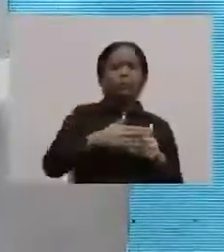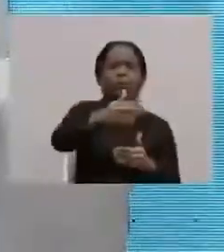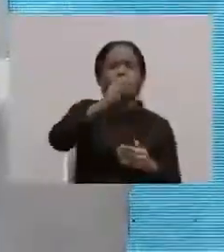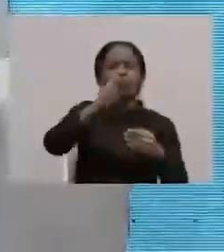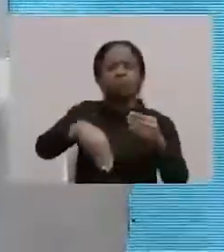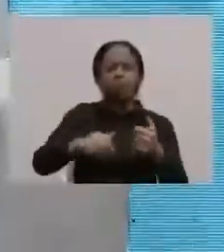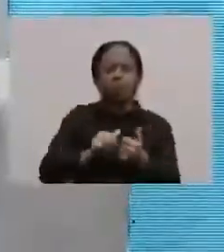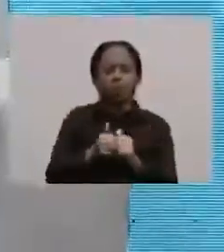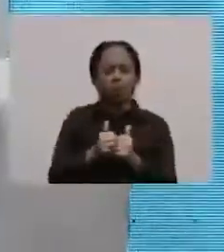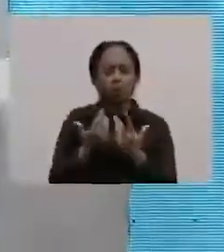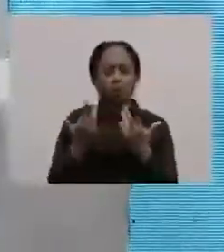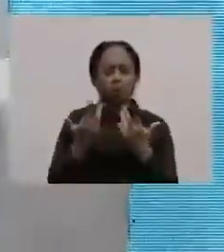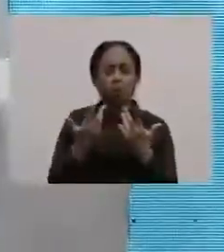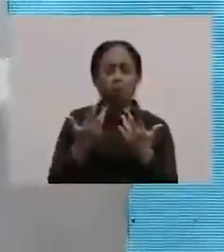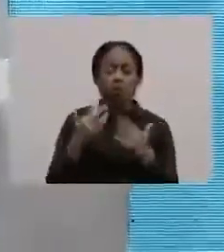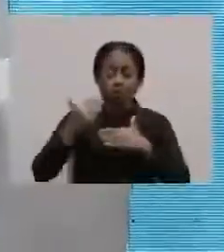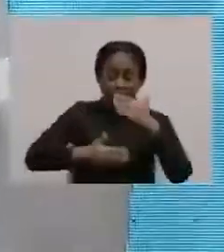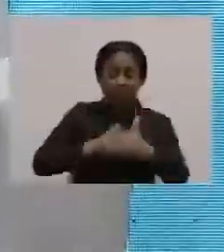más yo veo gente